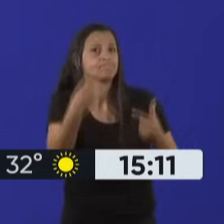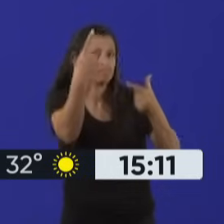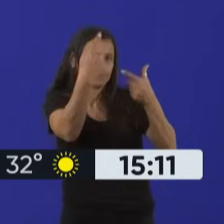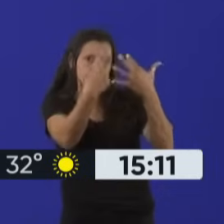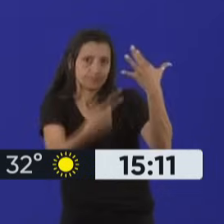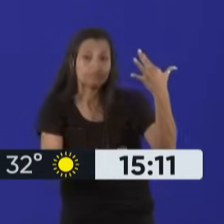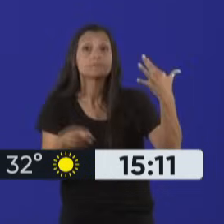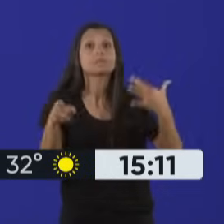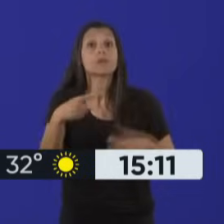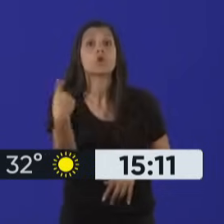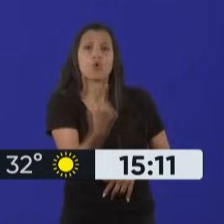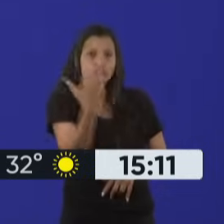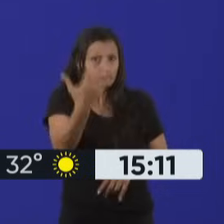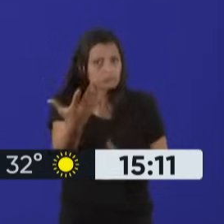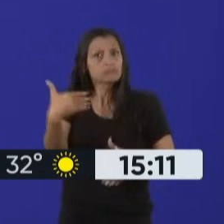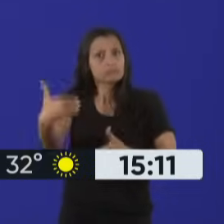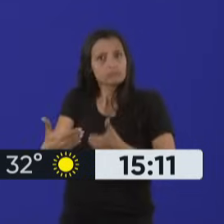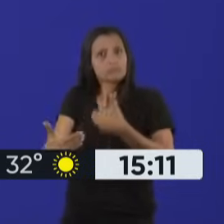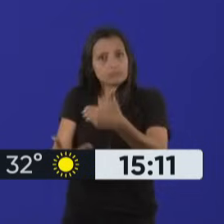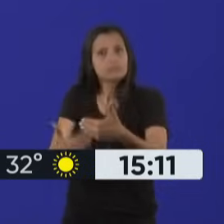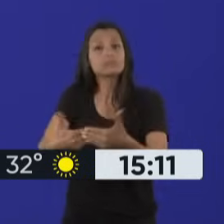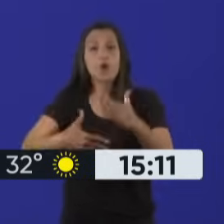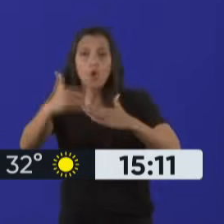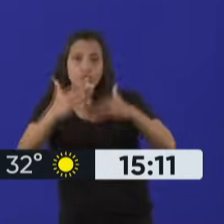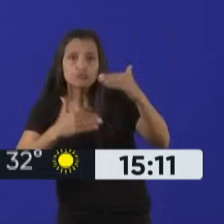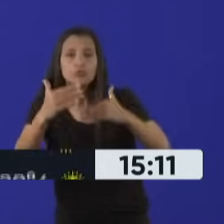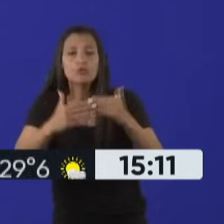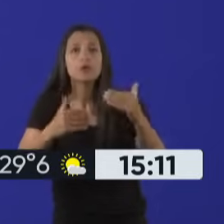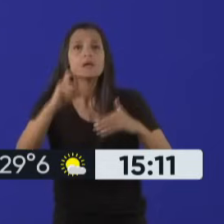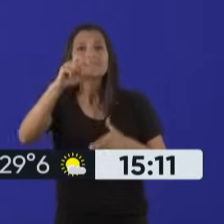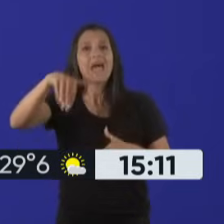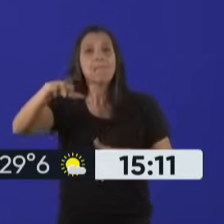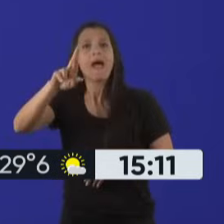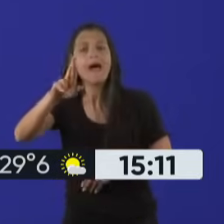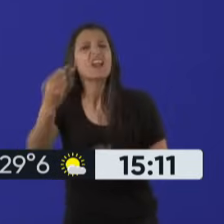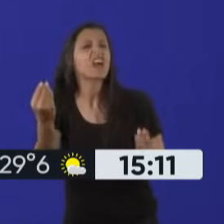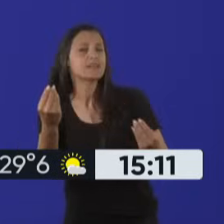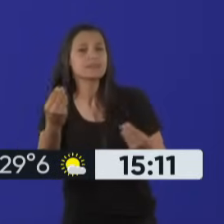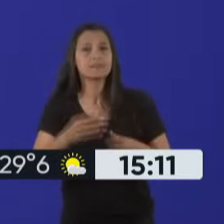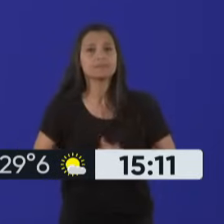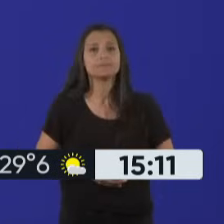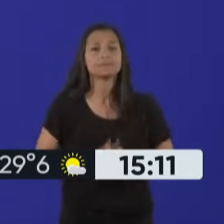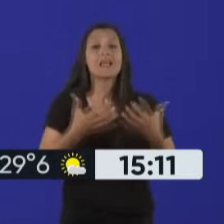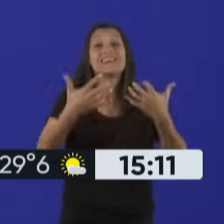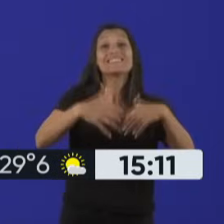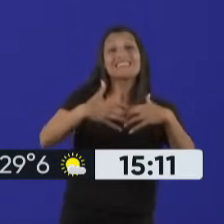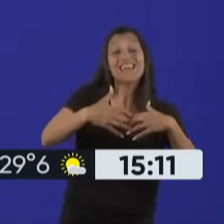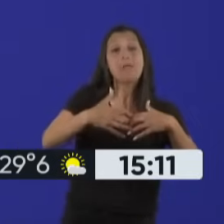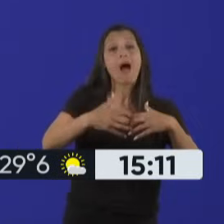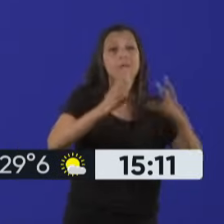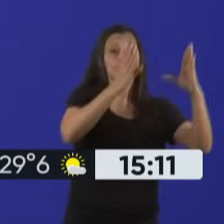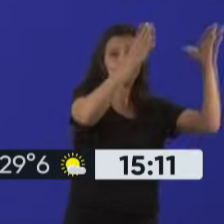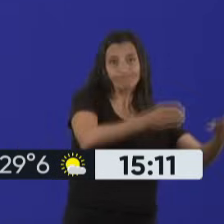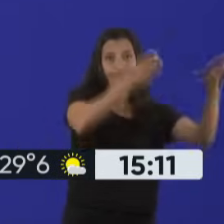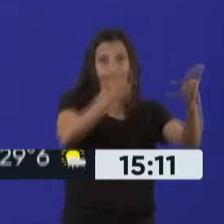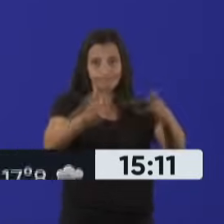donde estamos avanzando en la construcción de los CMRs, o sea, los sistemas modulares,